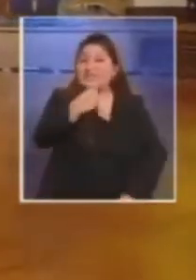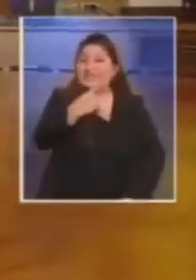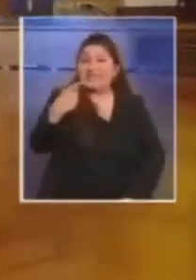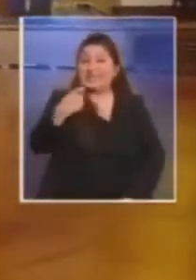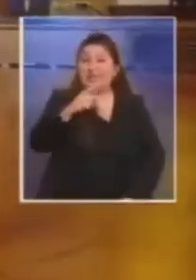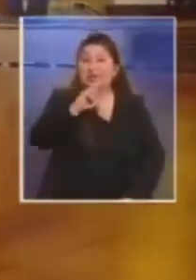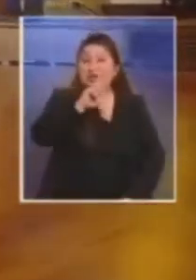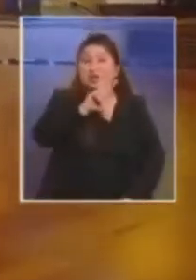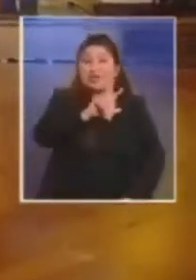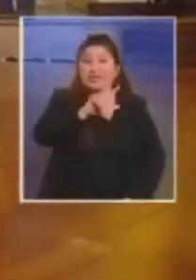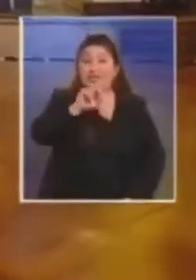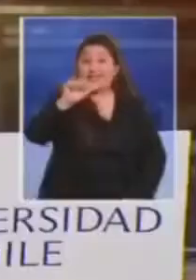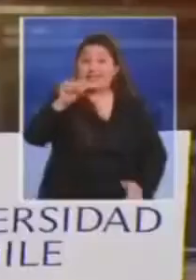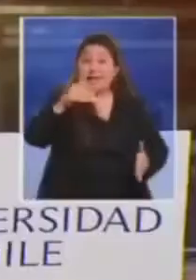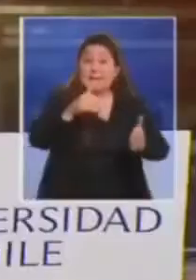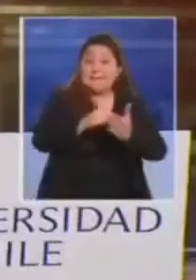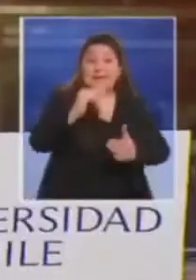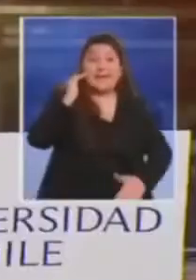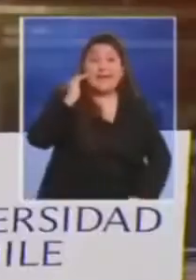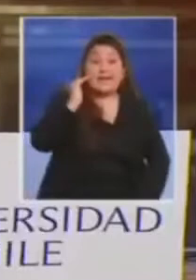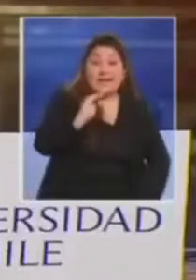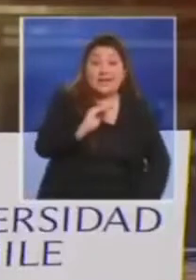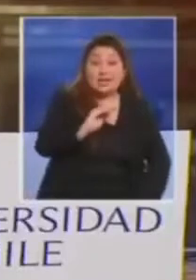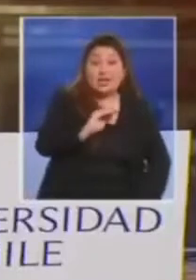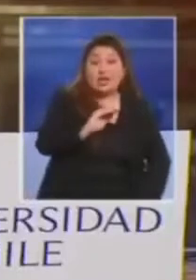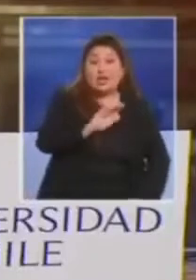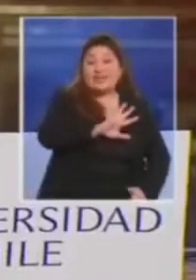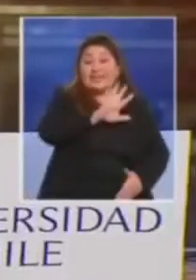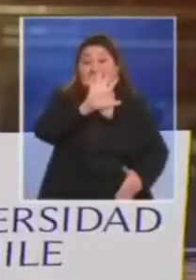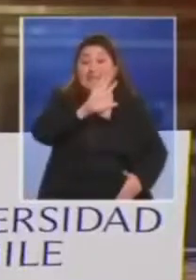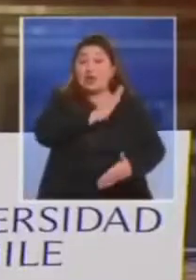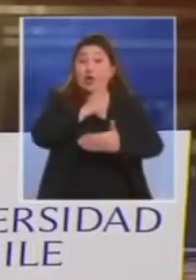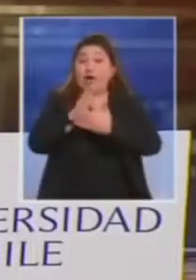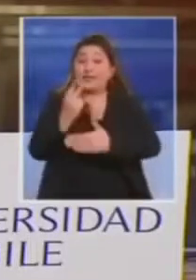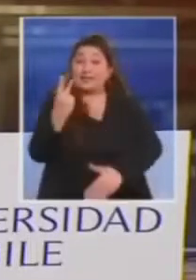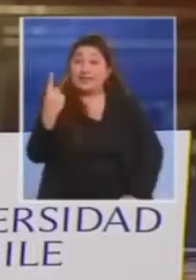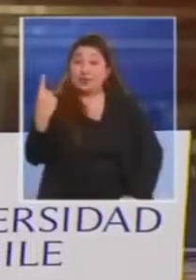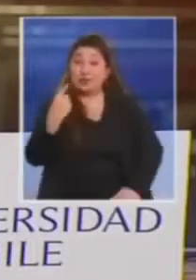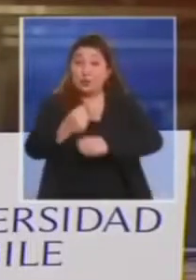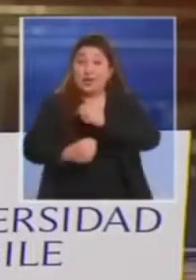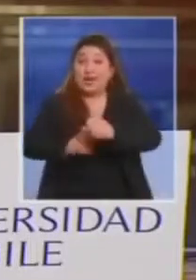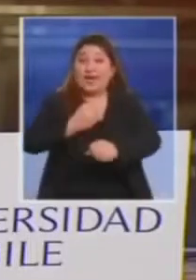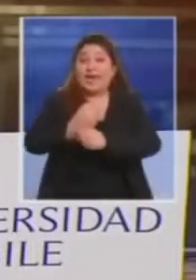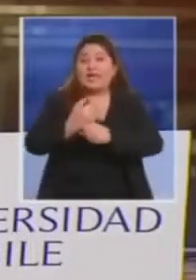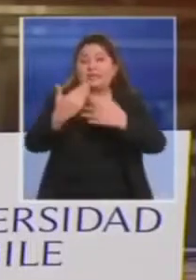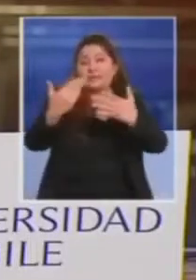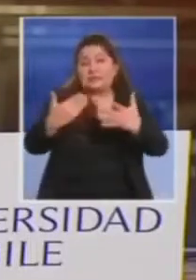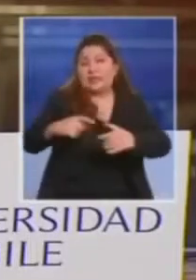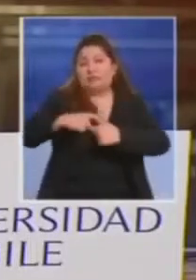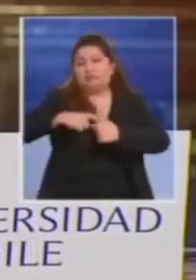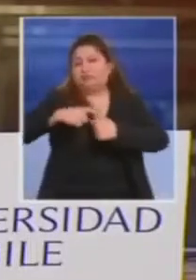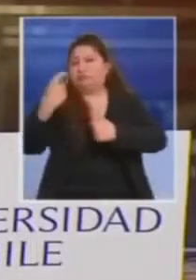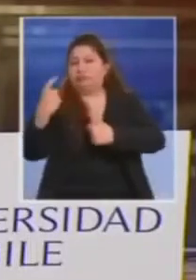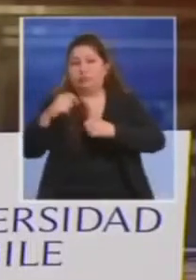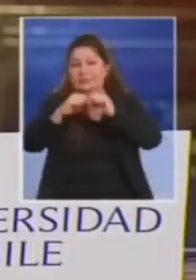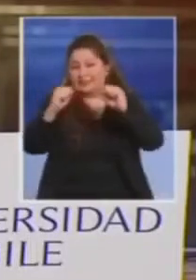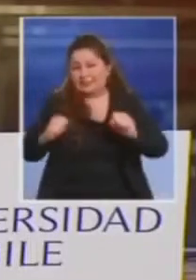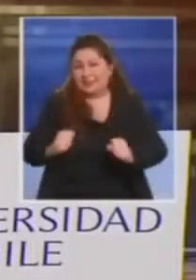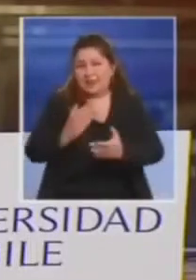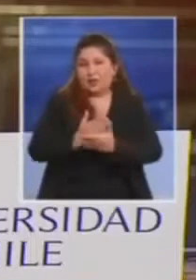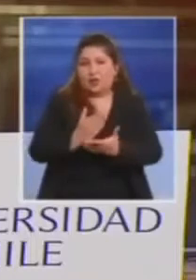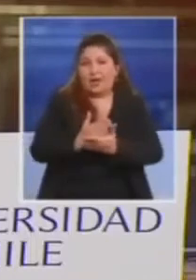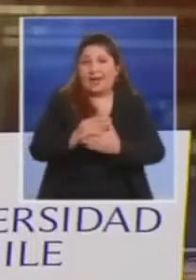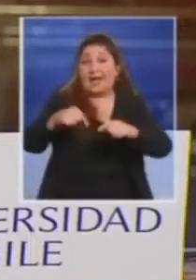186.000 niños, niñas y adolescentes entre 5 e incluso hasta 21 años ya habían abandonado el sistema escolar antes. Este año no